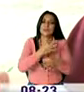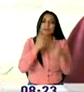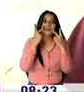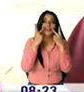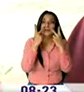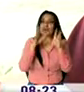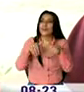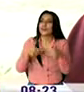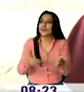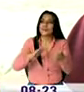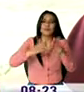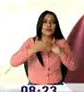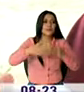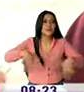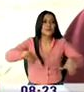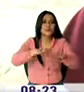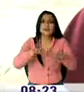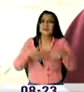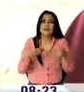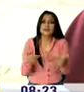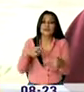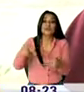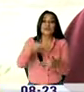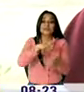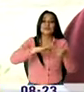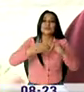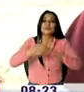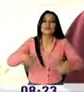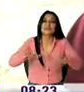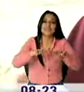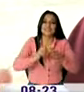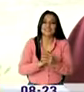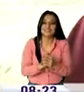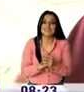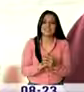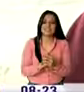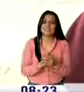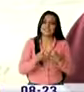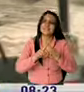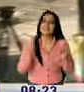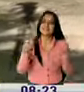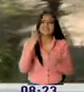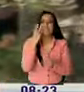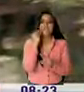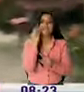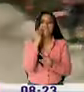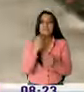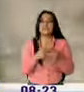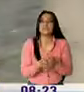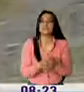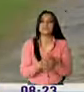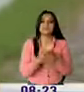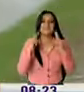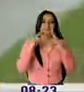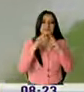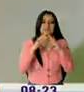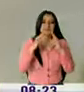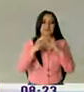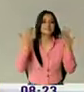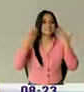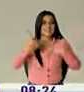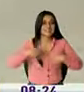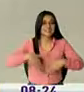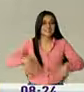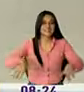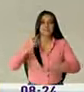tipo de turismo que estamos haciendo, porque tiene otra experiencia. Después de haber conocido las maravillas que ofrece este